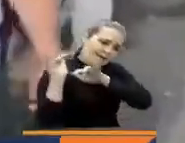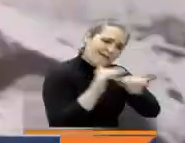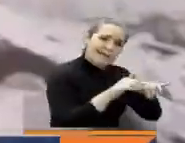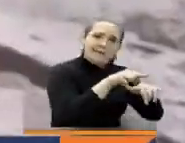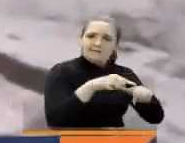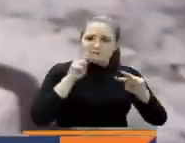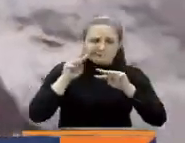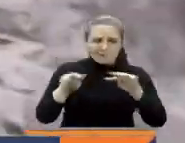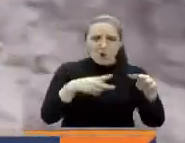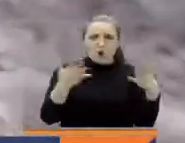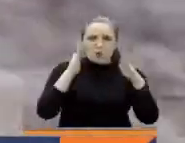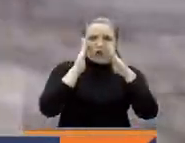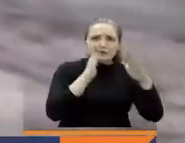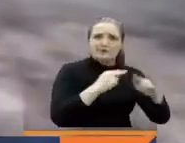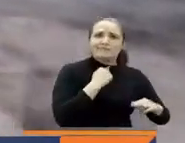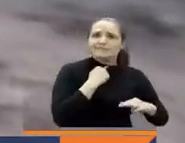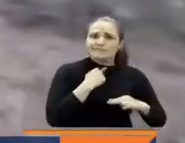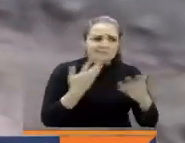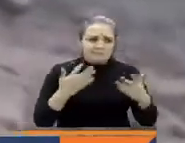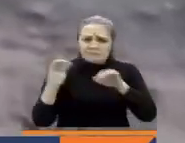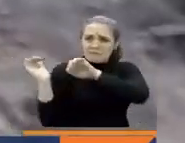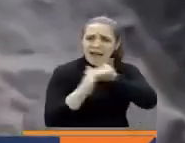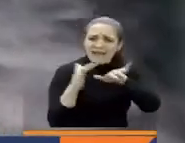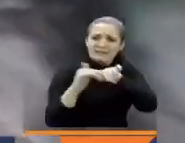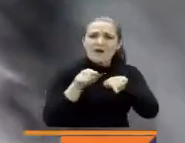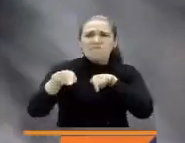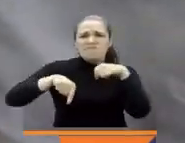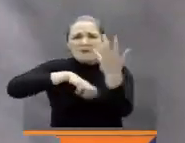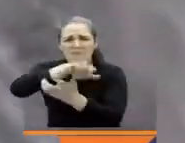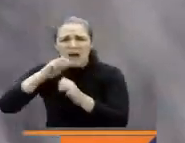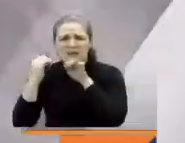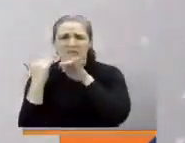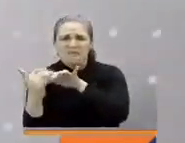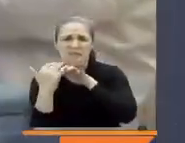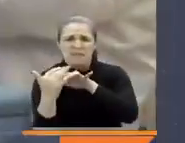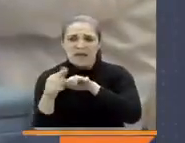no hay cómo atender a más ciudadanos que continúan huyendo y llegando al municipio.